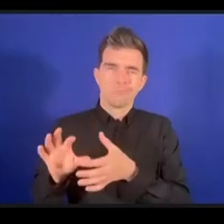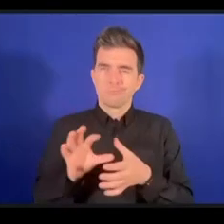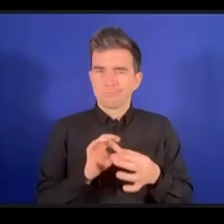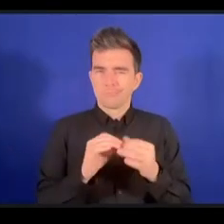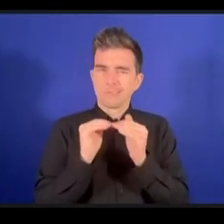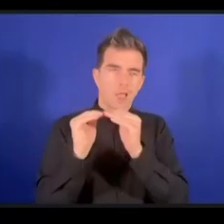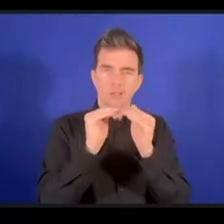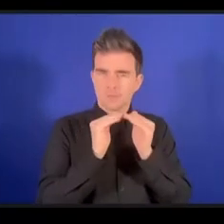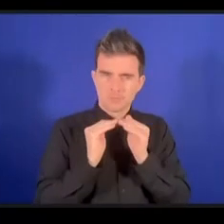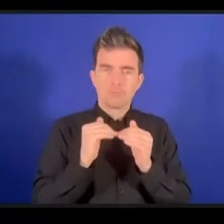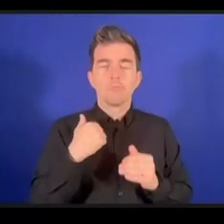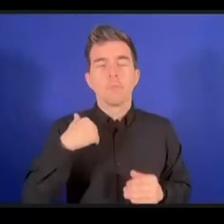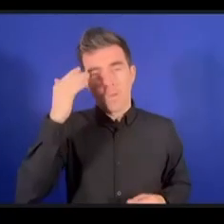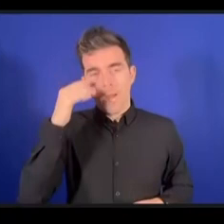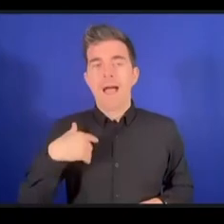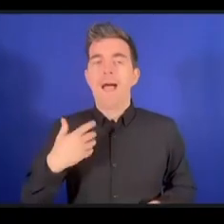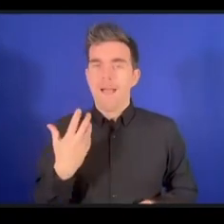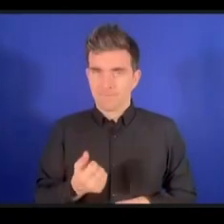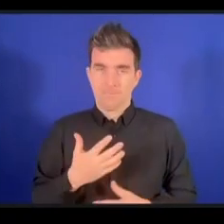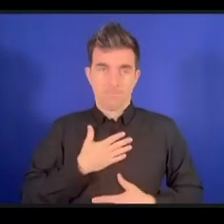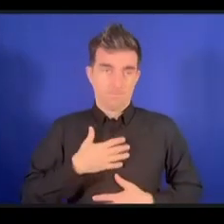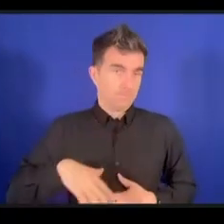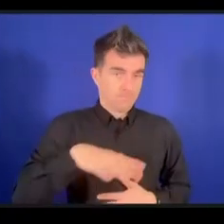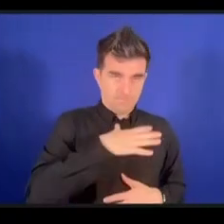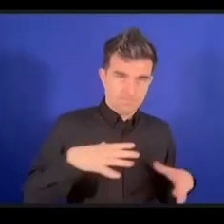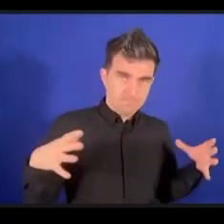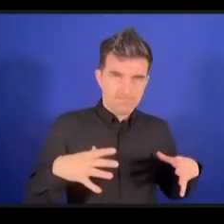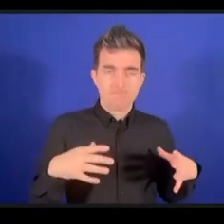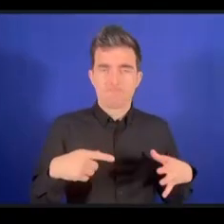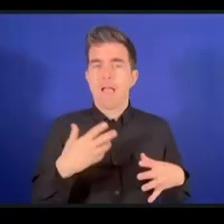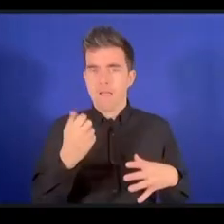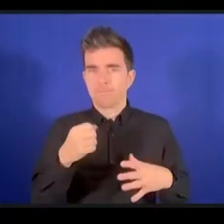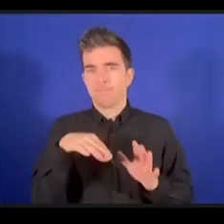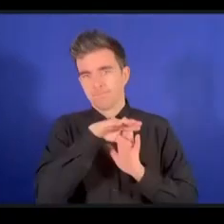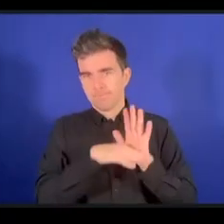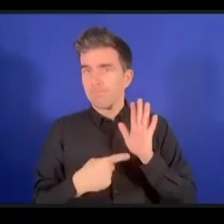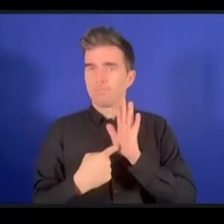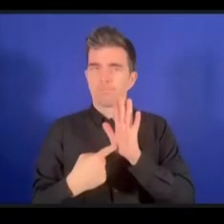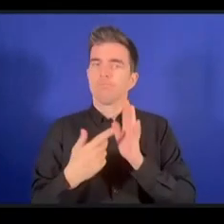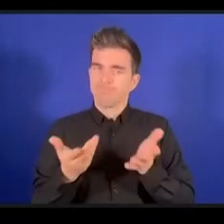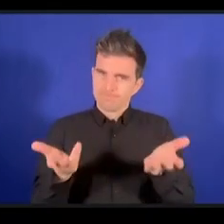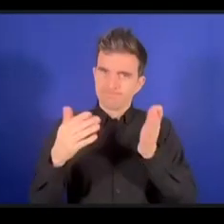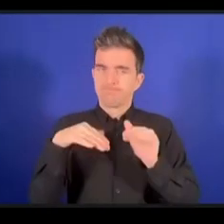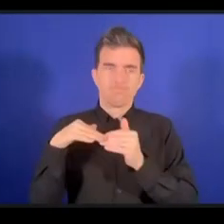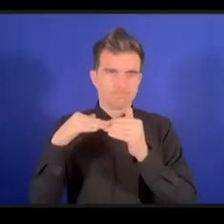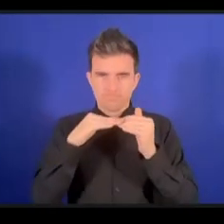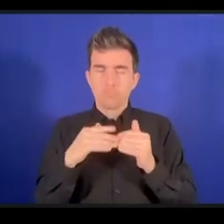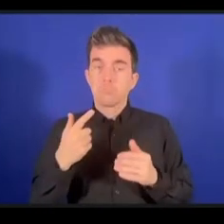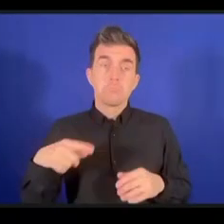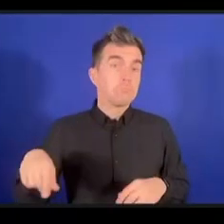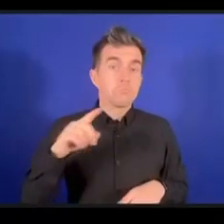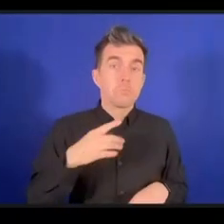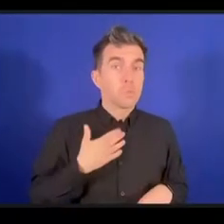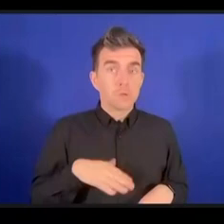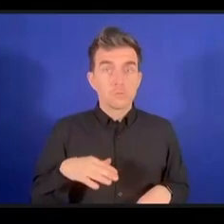coalición dinámica sobre los estándares alguien quiere responder esta